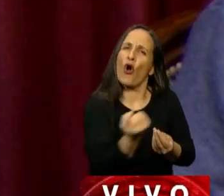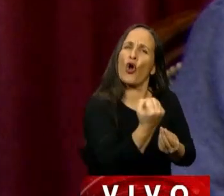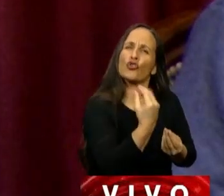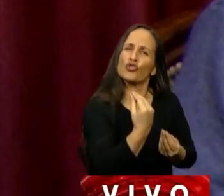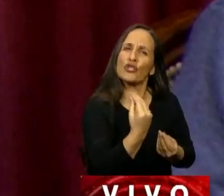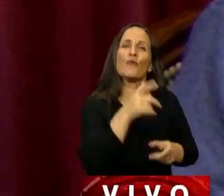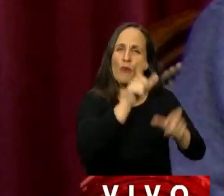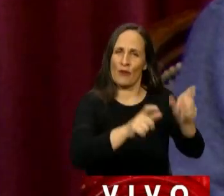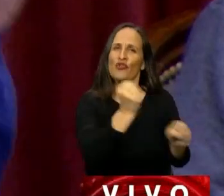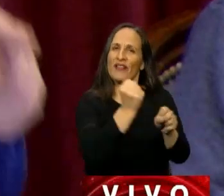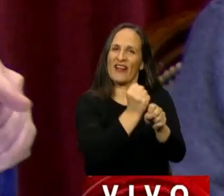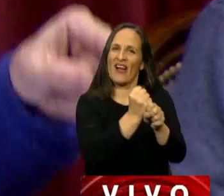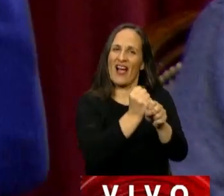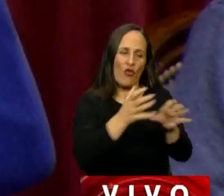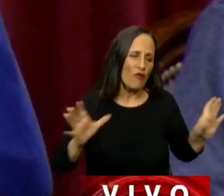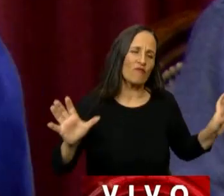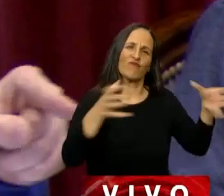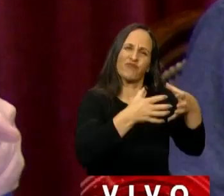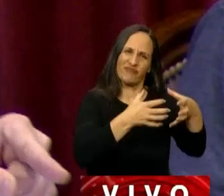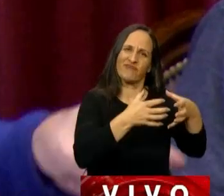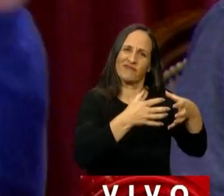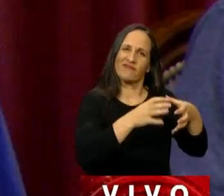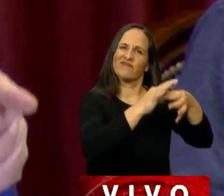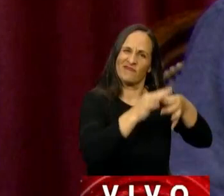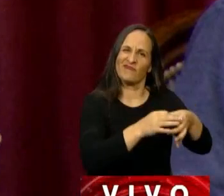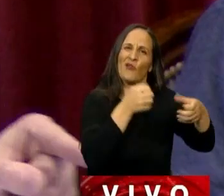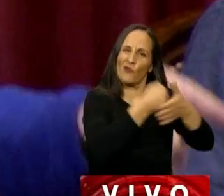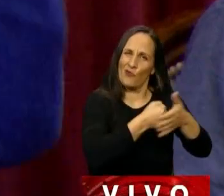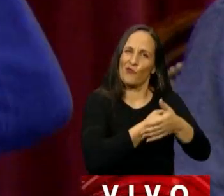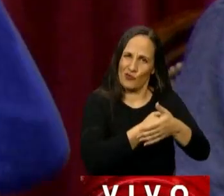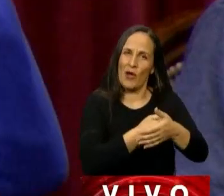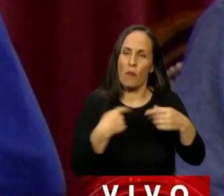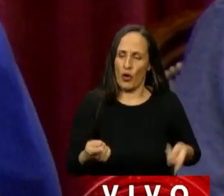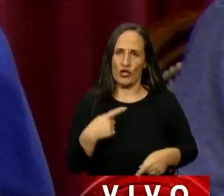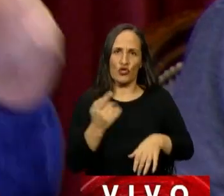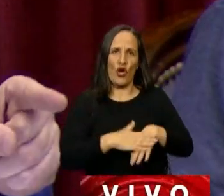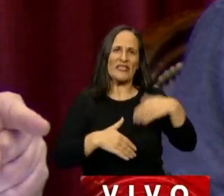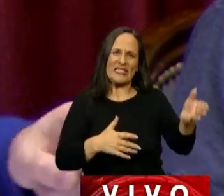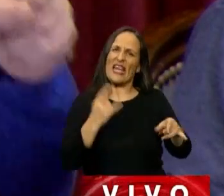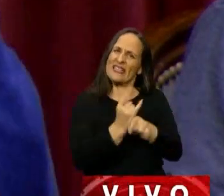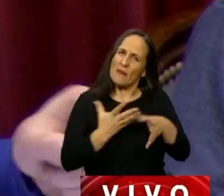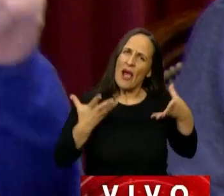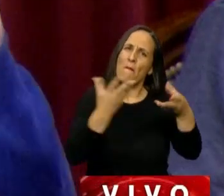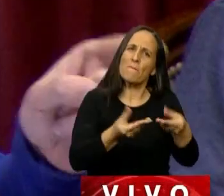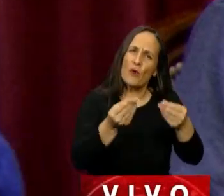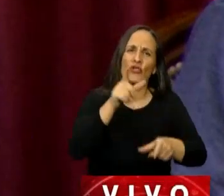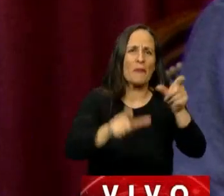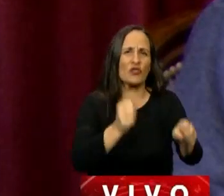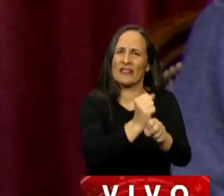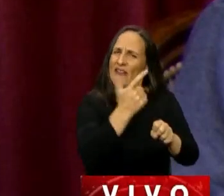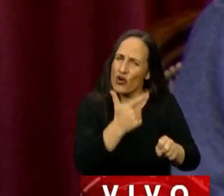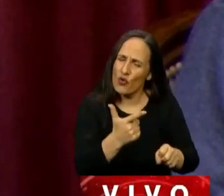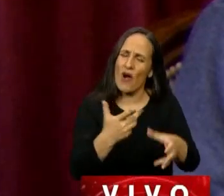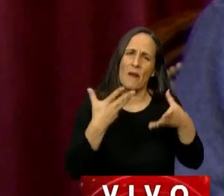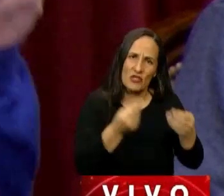de las trabajadoras y de los trabajadores. Por eso venimos acompañando la pelea de los movimientos de desocupados y también mañana